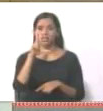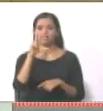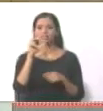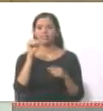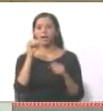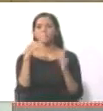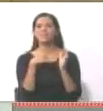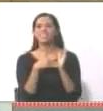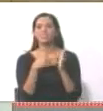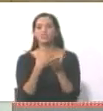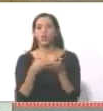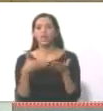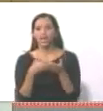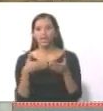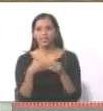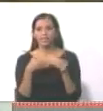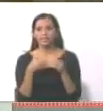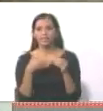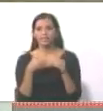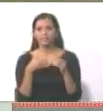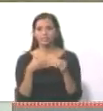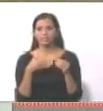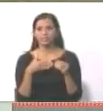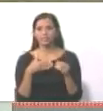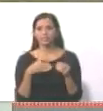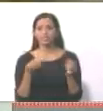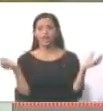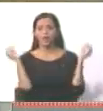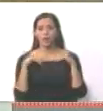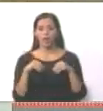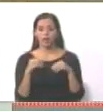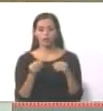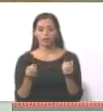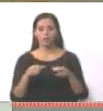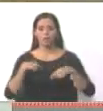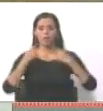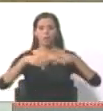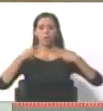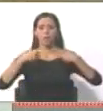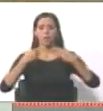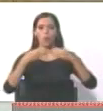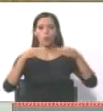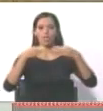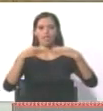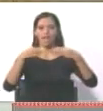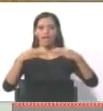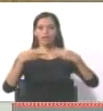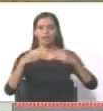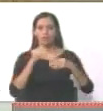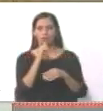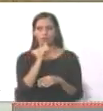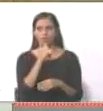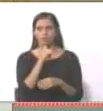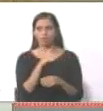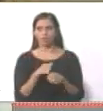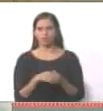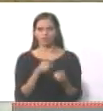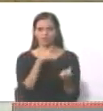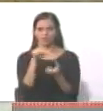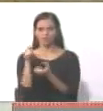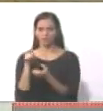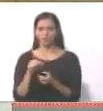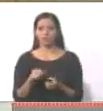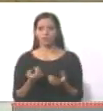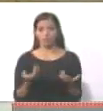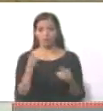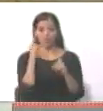dólares, de acuerdo a la cantidad de veces que sacaron la noticia. 130 mil dólares. ¿Cuál es el objetivo? Llegarle